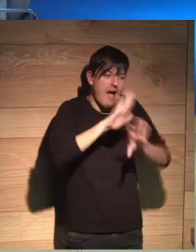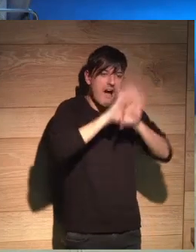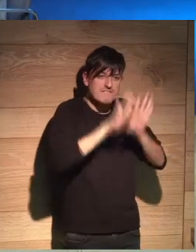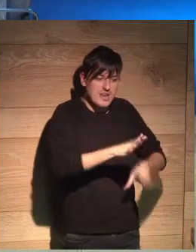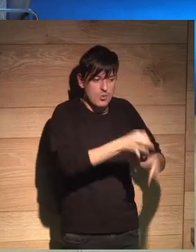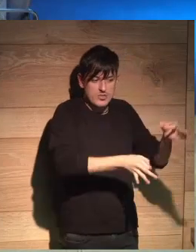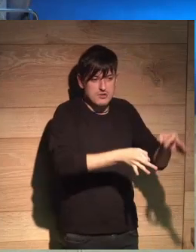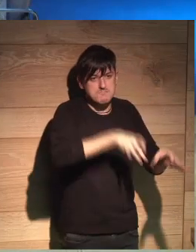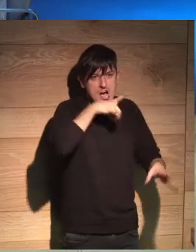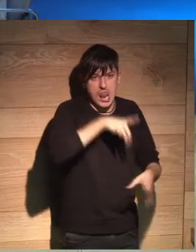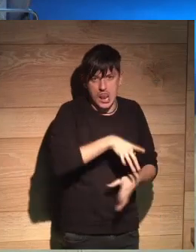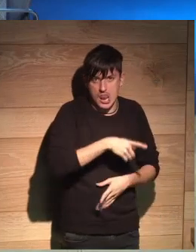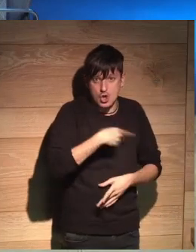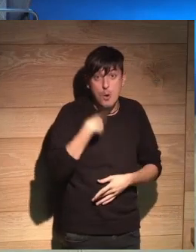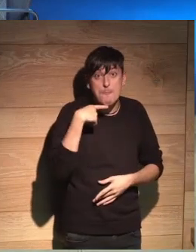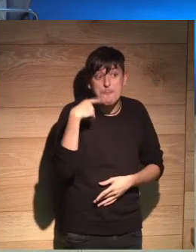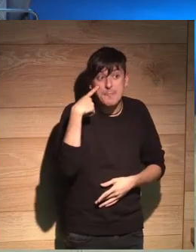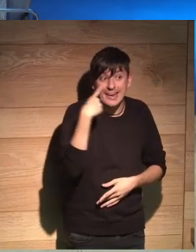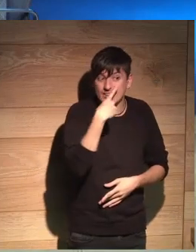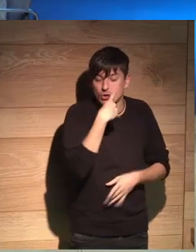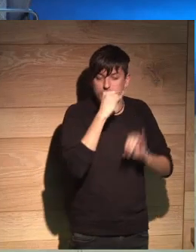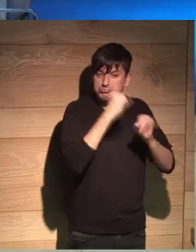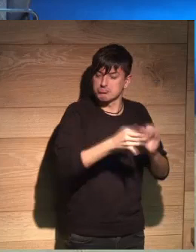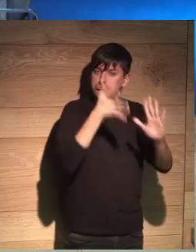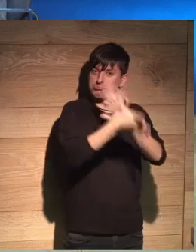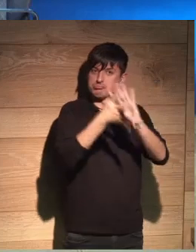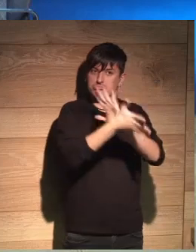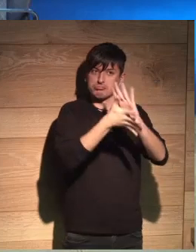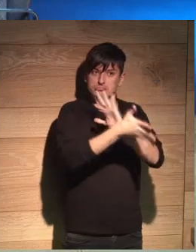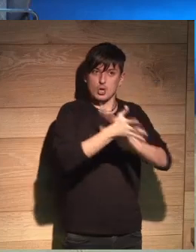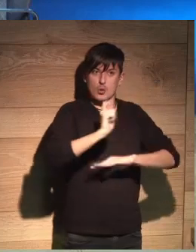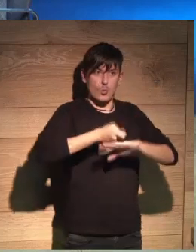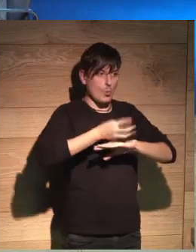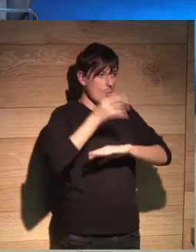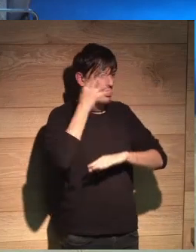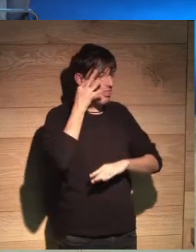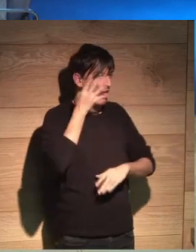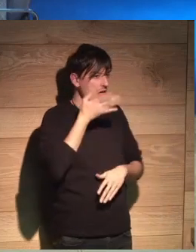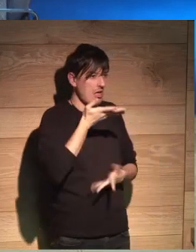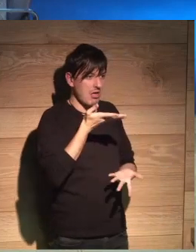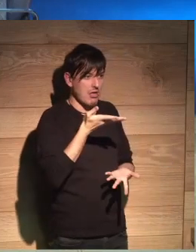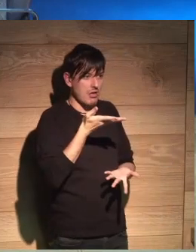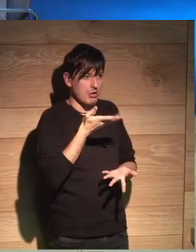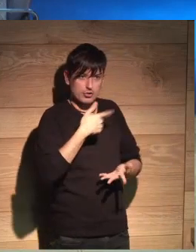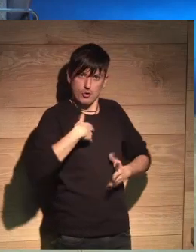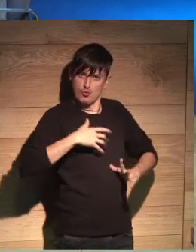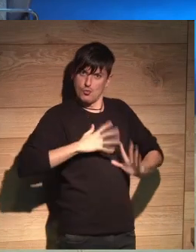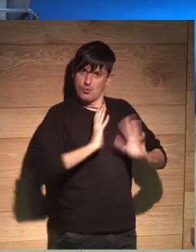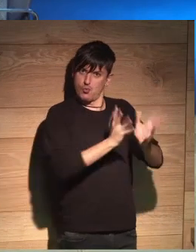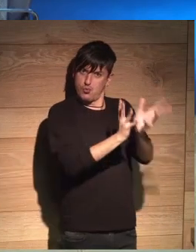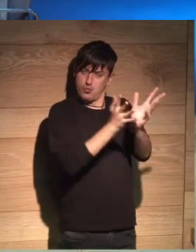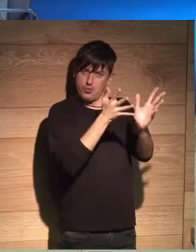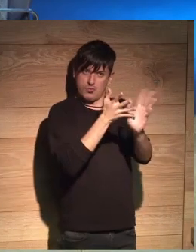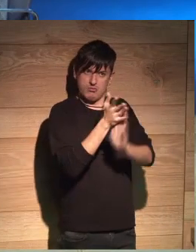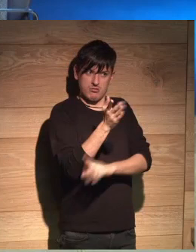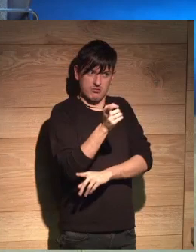llegué como perito y le desmonté allí a la jueza, rápidamente hace así la jueza, hace así, como yo me salí, ahí sí que me vine arriba. Y de momento digo,